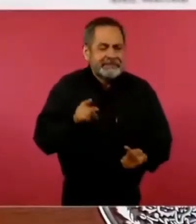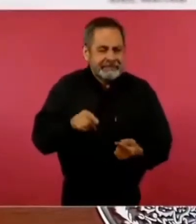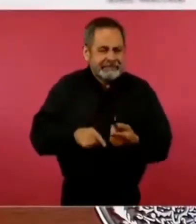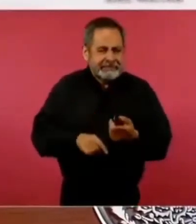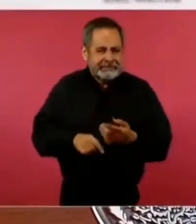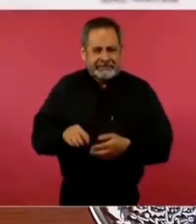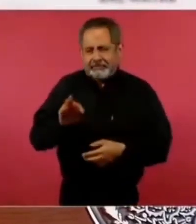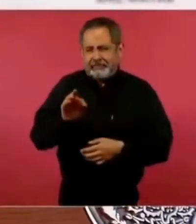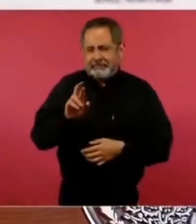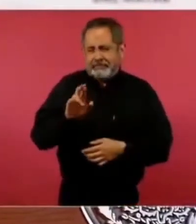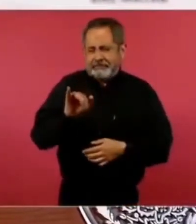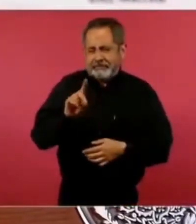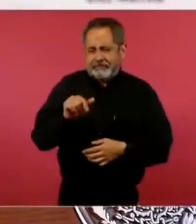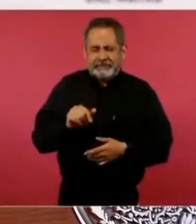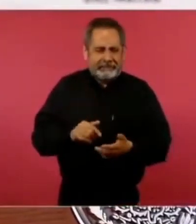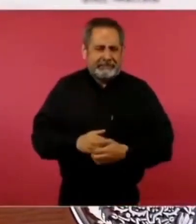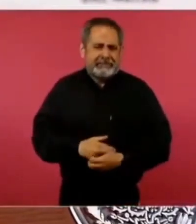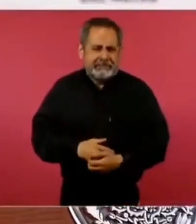Frida